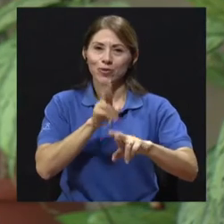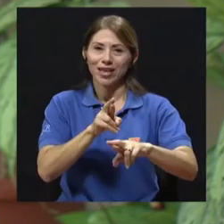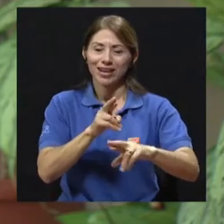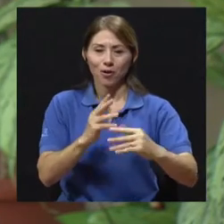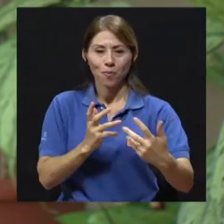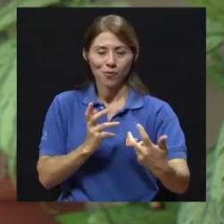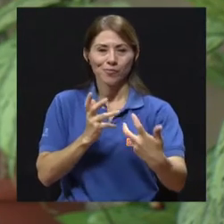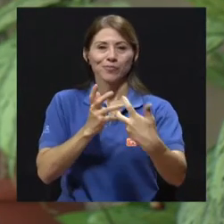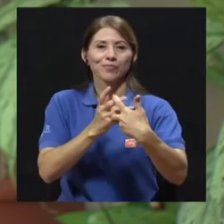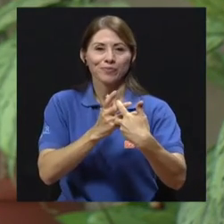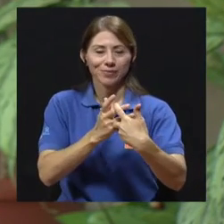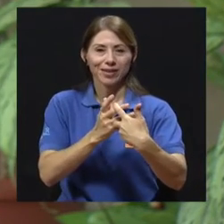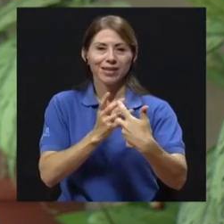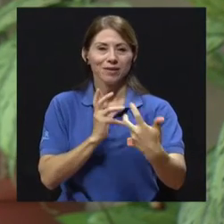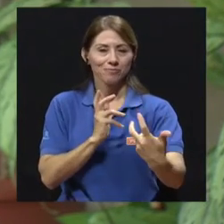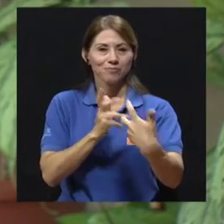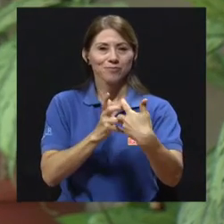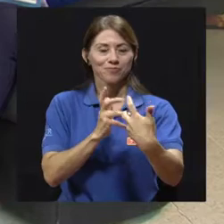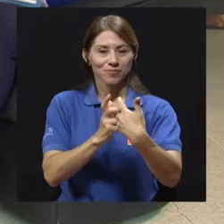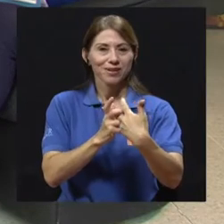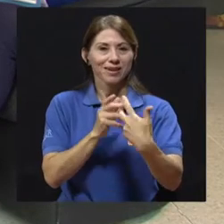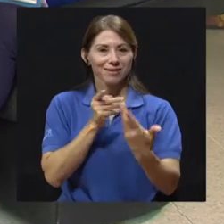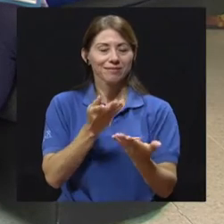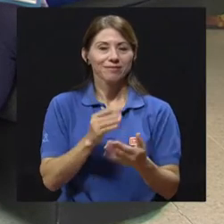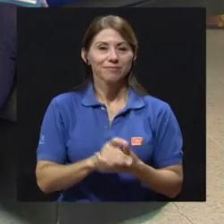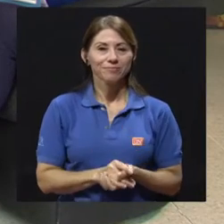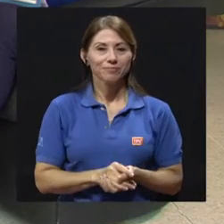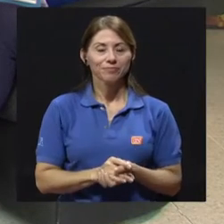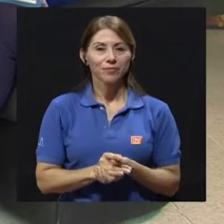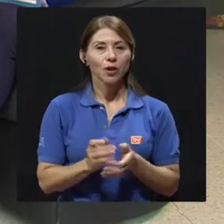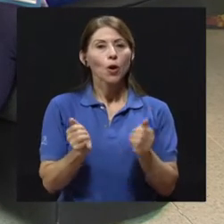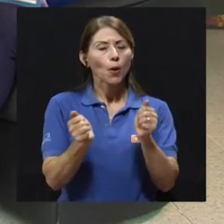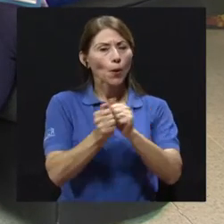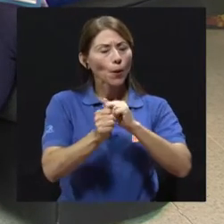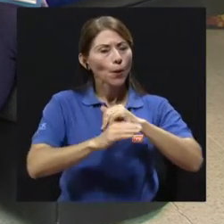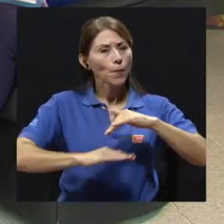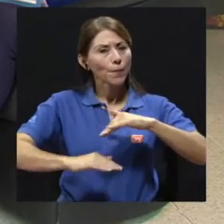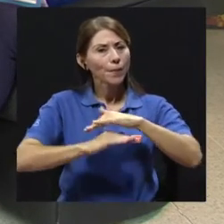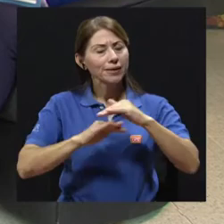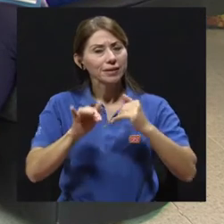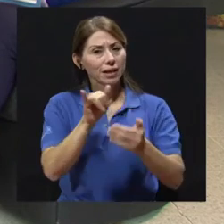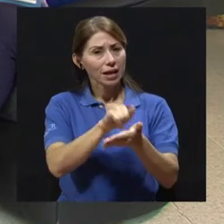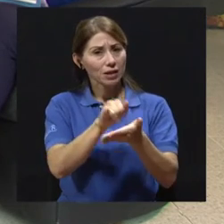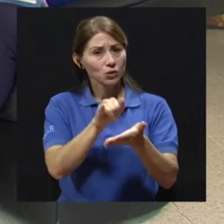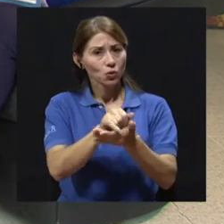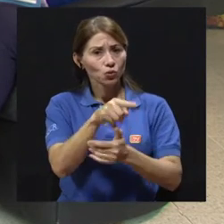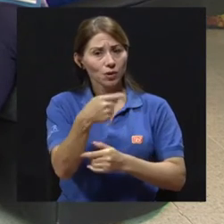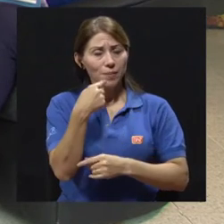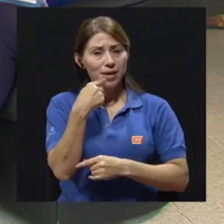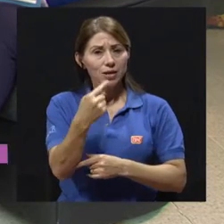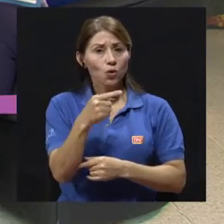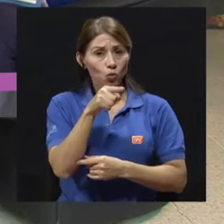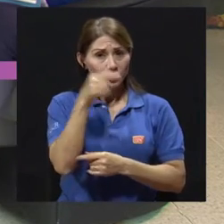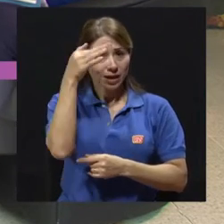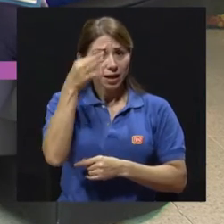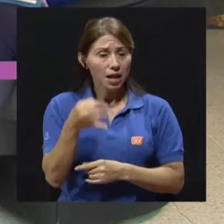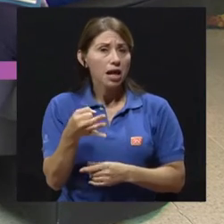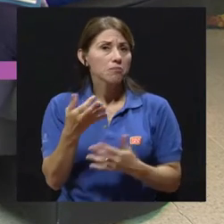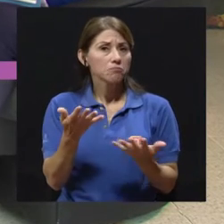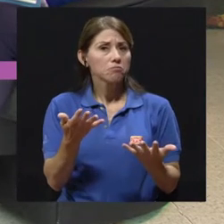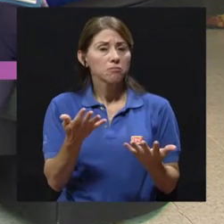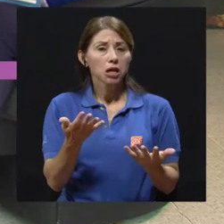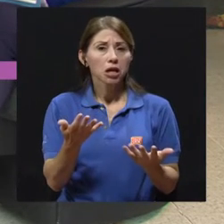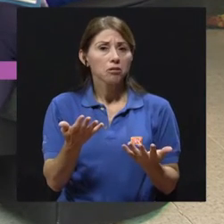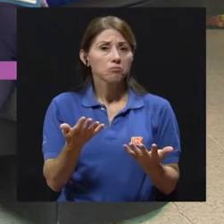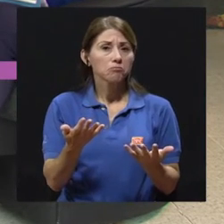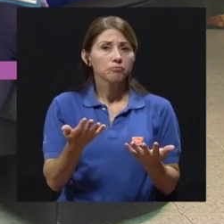contexto, ¿verdad?, y a esa edad de desarrollo en que se encuentra. Rita, con base a eso que usted está mencionando, ¿usted ve que es conveniente, qué sé yo,